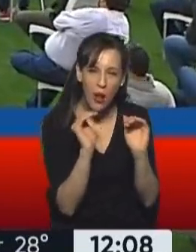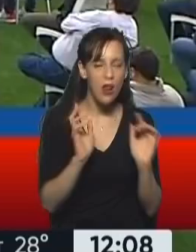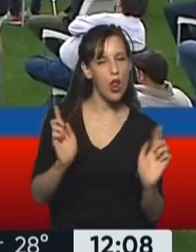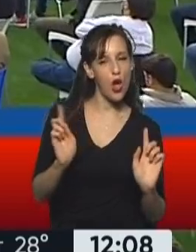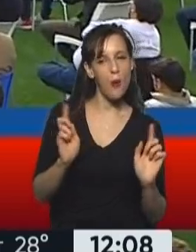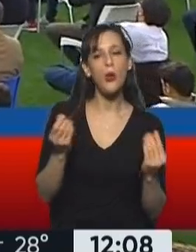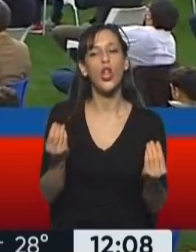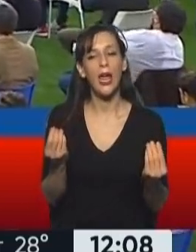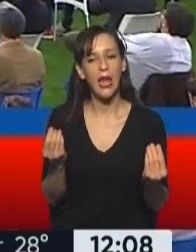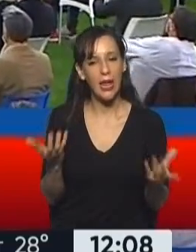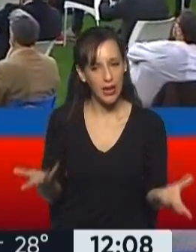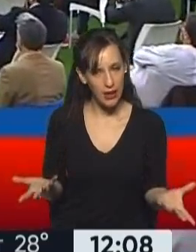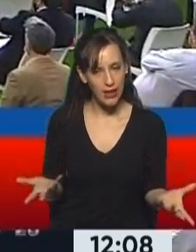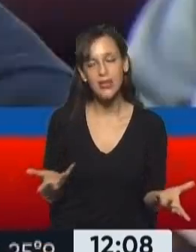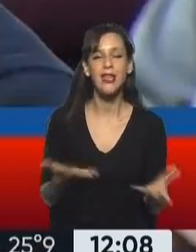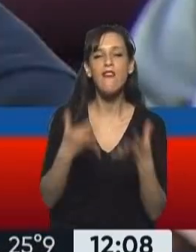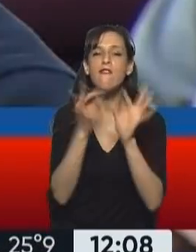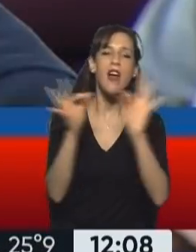de suyo que no somos todos lo mismo.